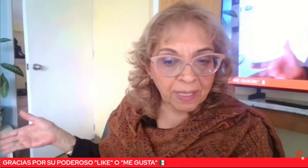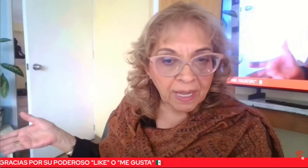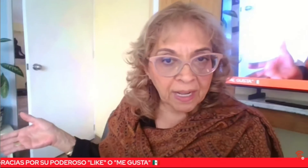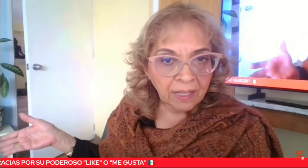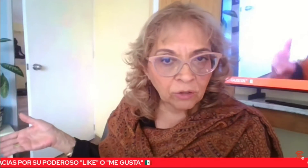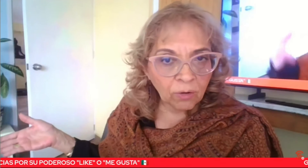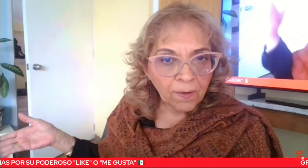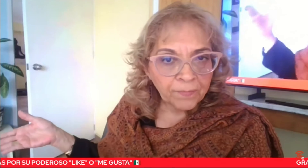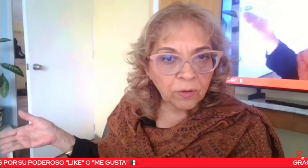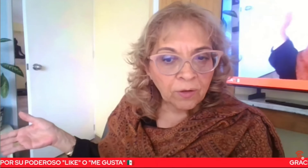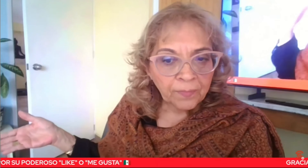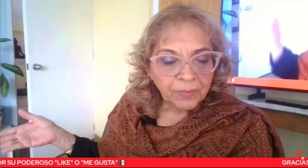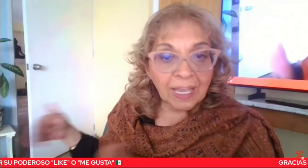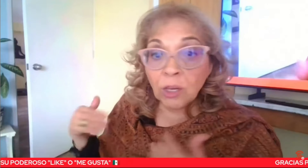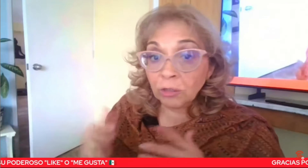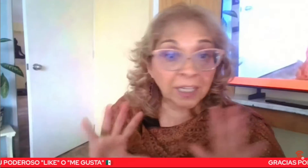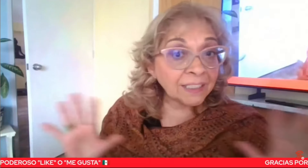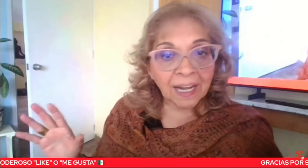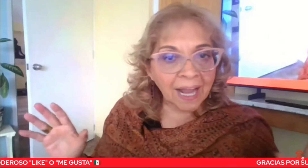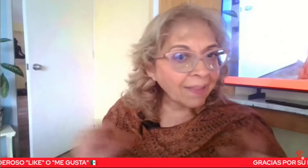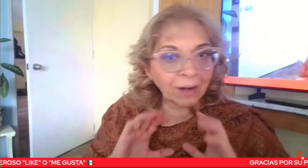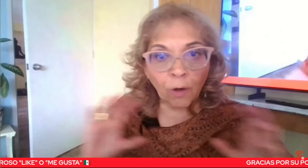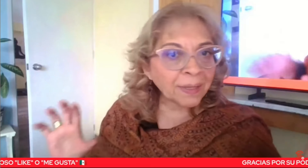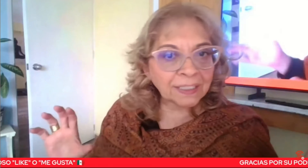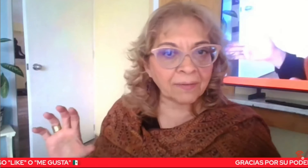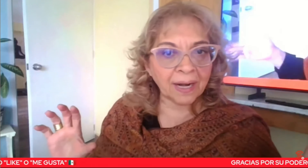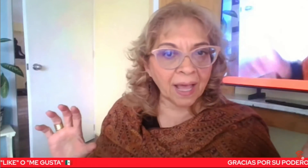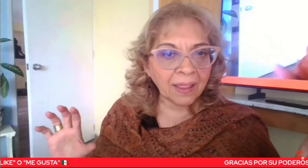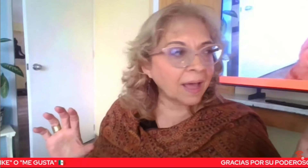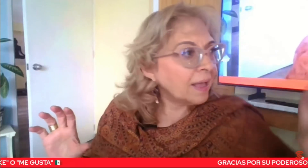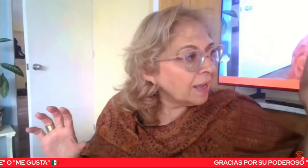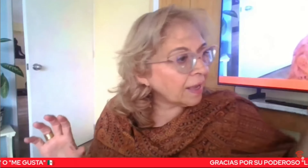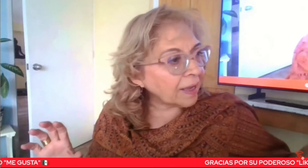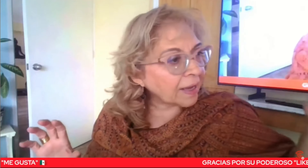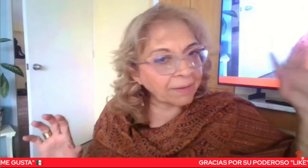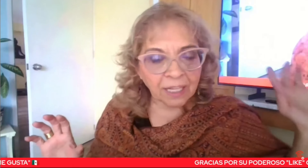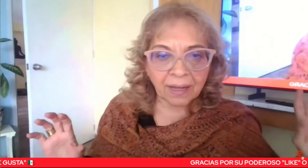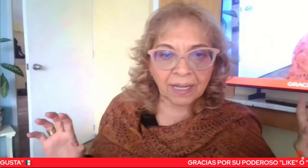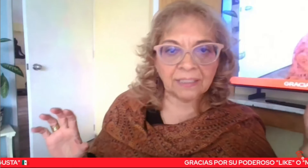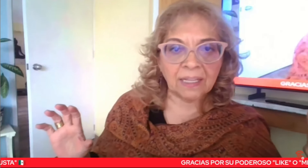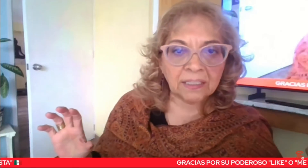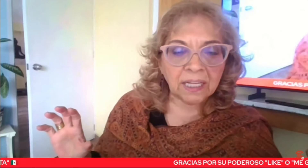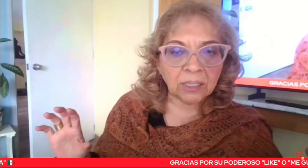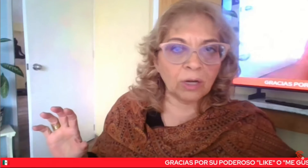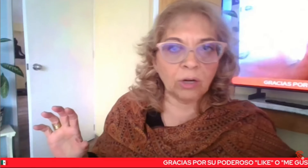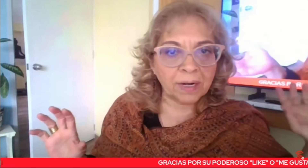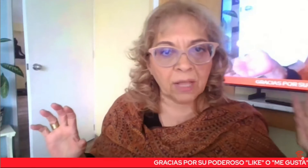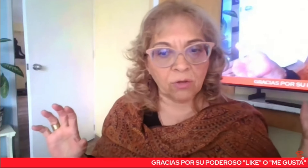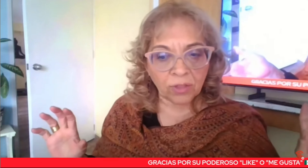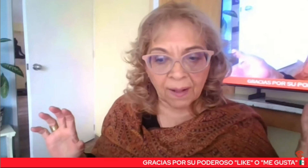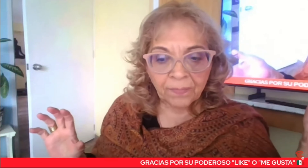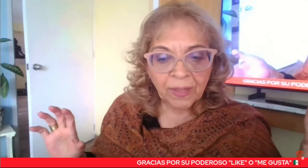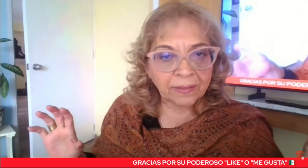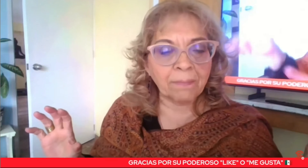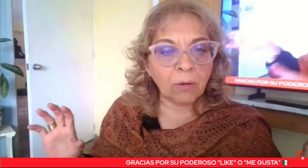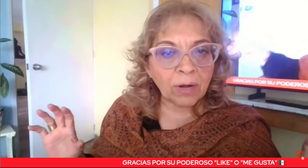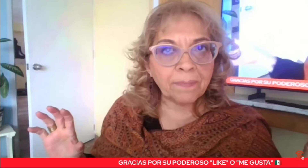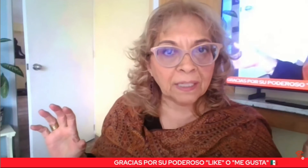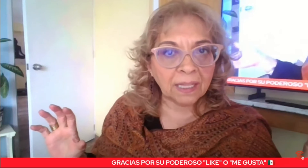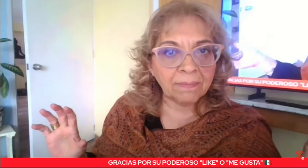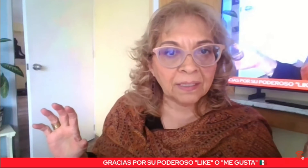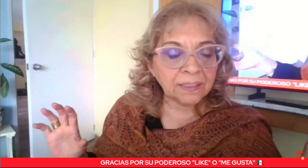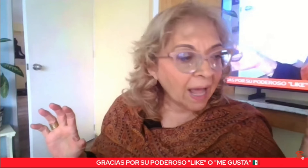Peña Nieto, ¿no? Y no se hacía nada, no pasaba nada. Cabeza de Vaca seguía siendo el gobernador de